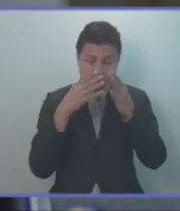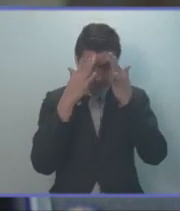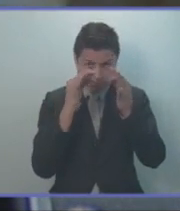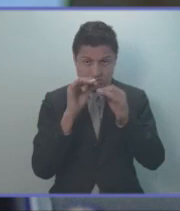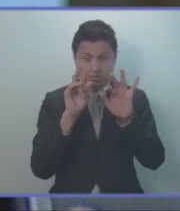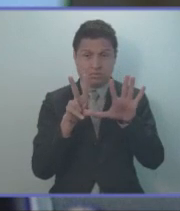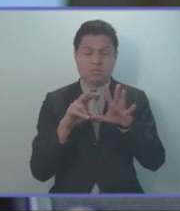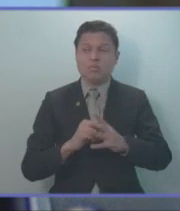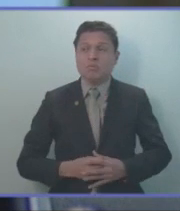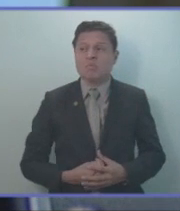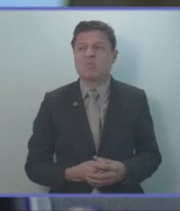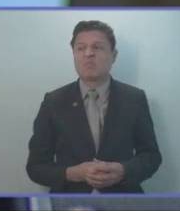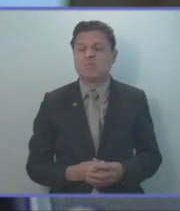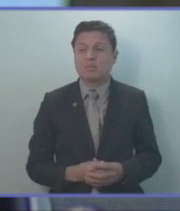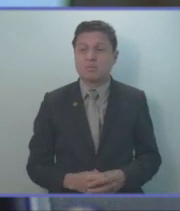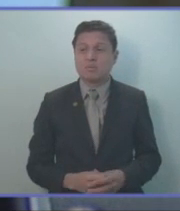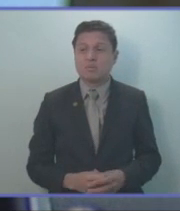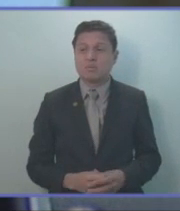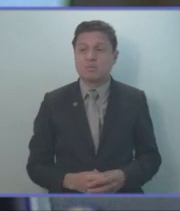número 7, número